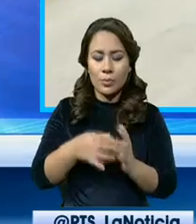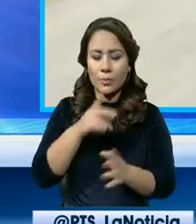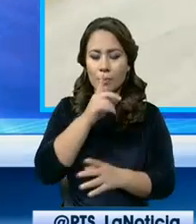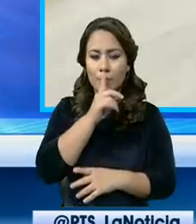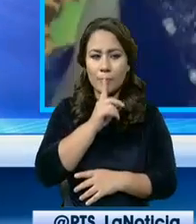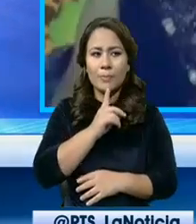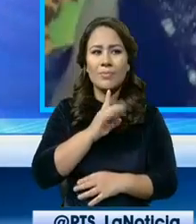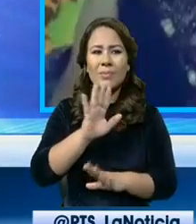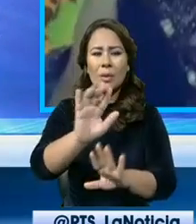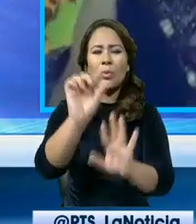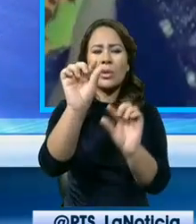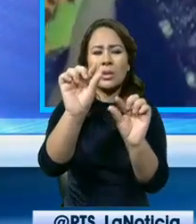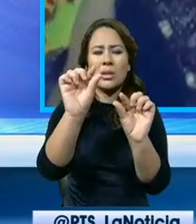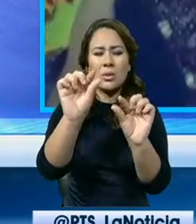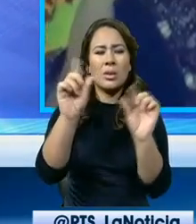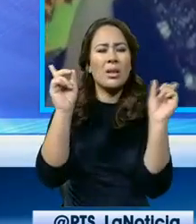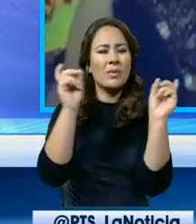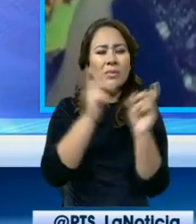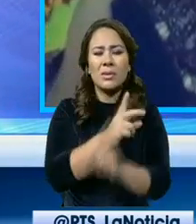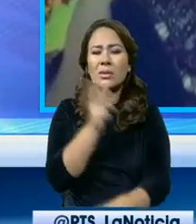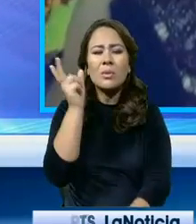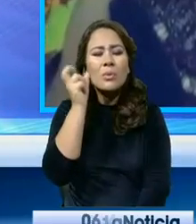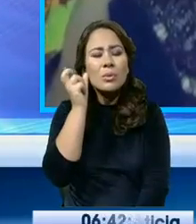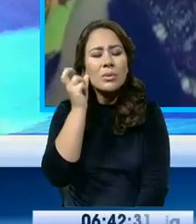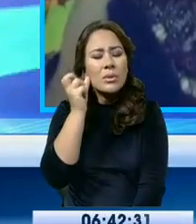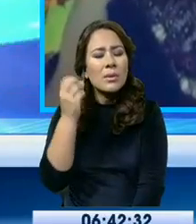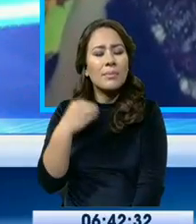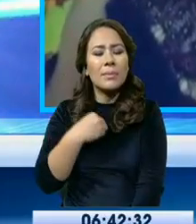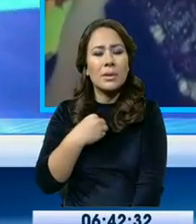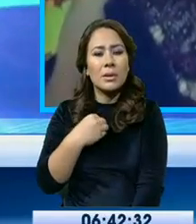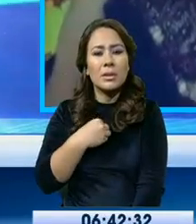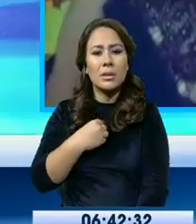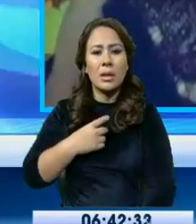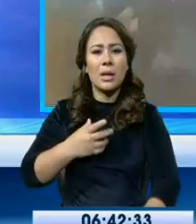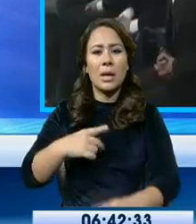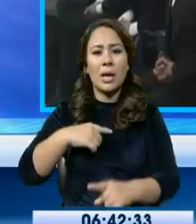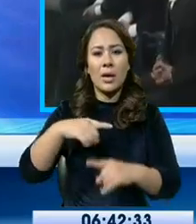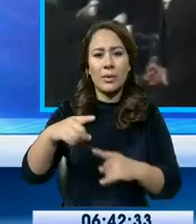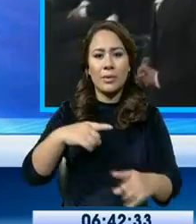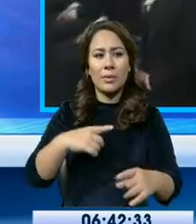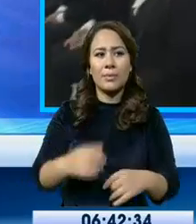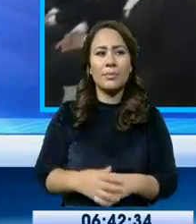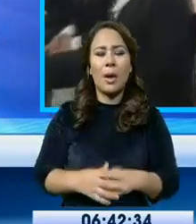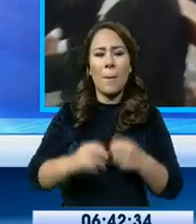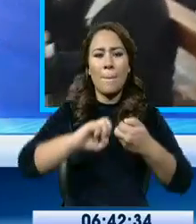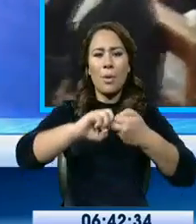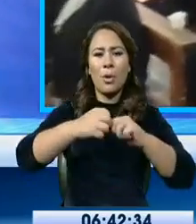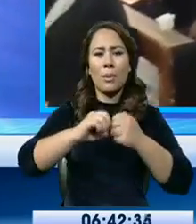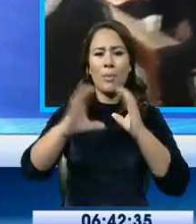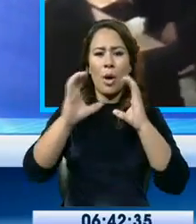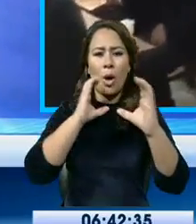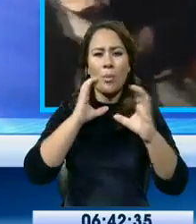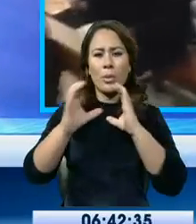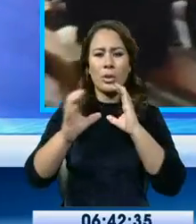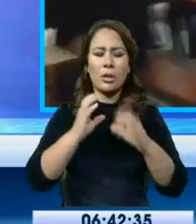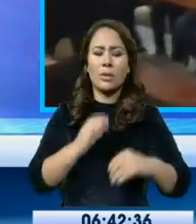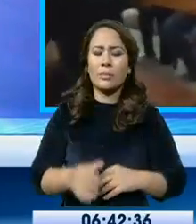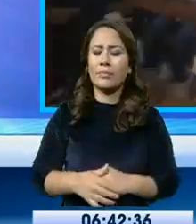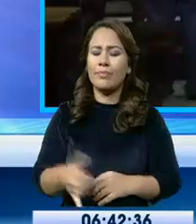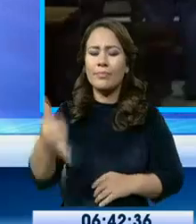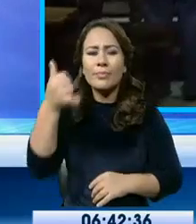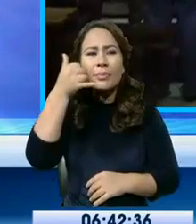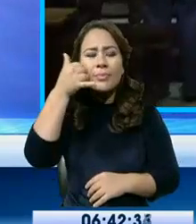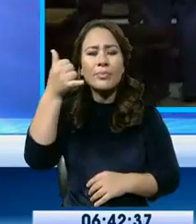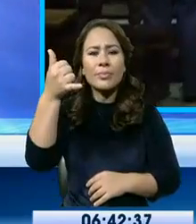Bien, vamos a hacer un alto. Me indica el productor, tenemos todavía problemas con el enlace telefónico. En todo